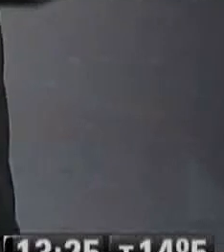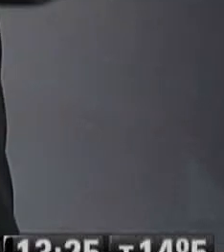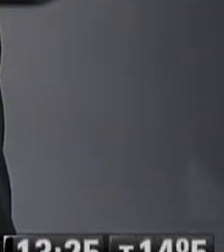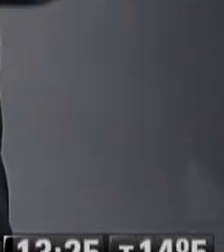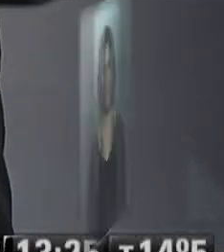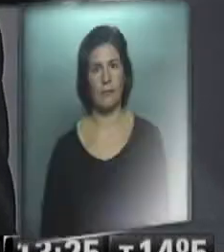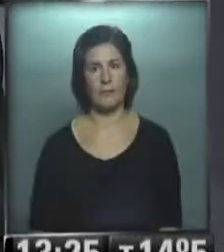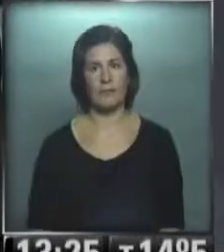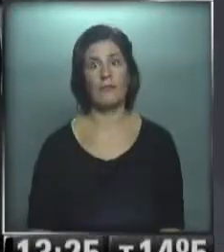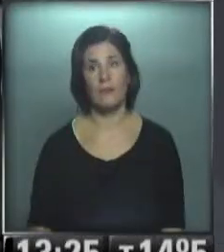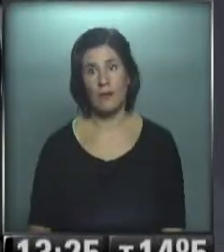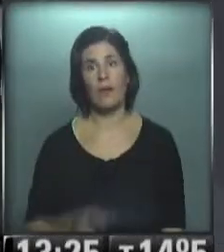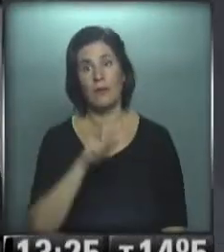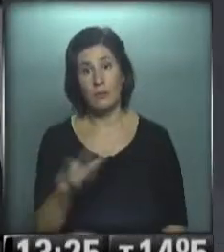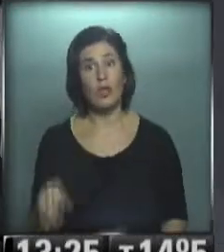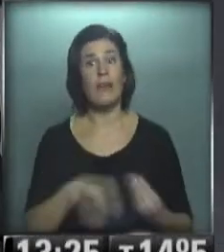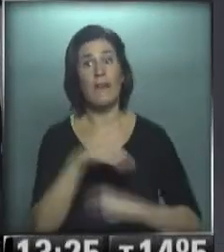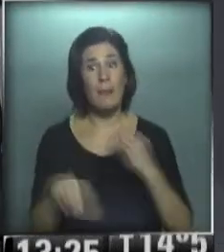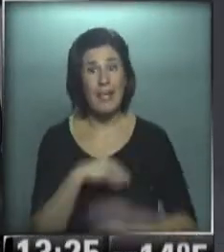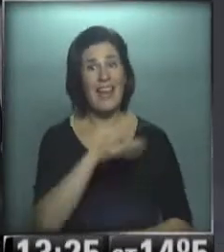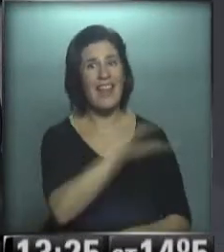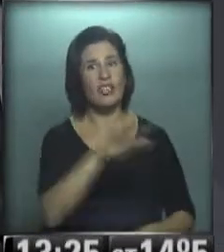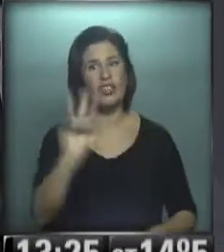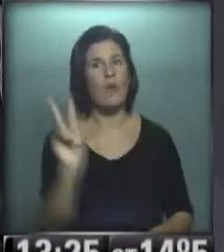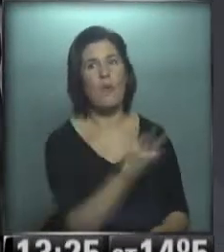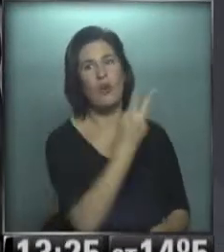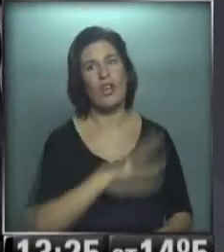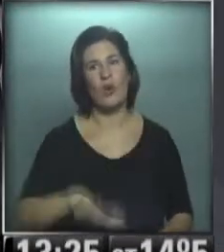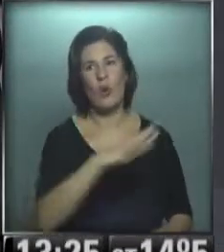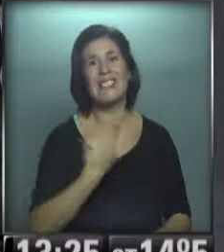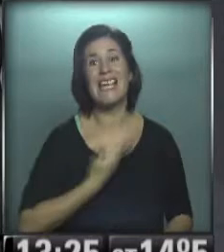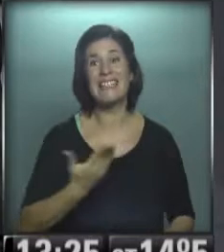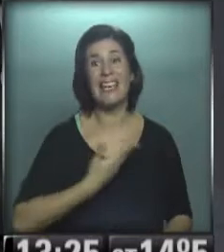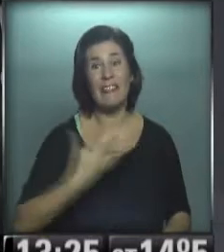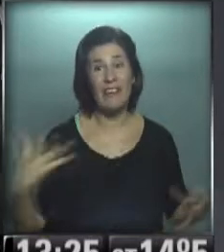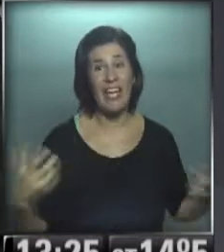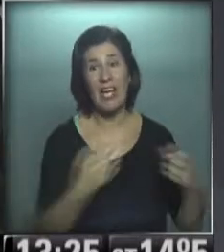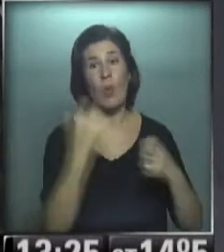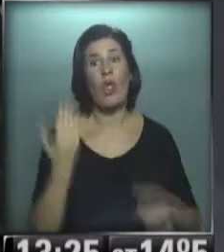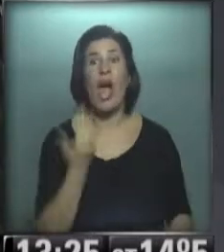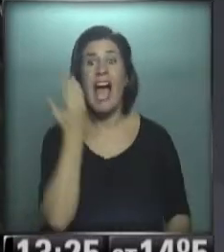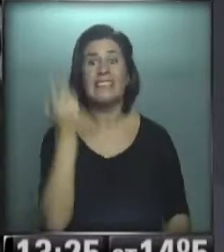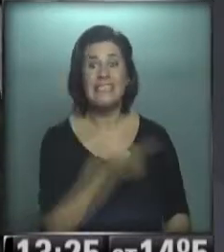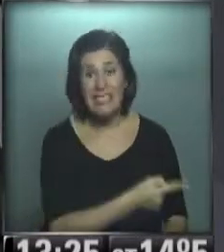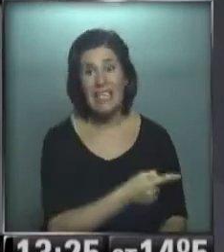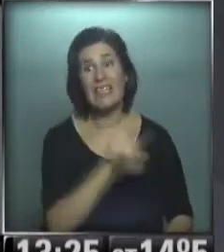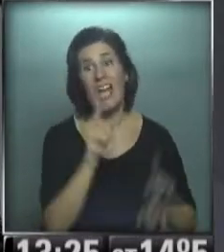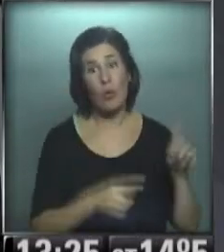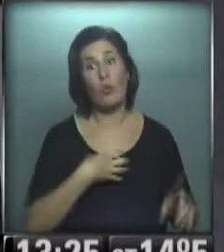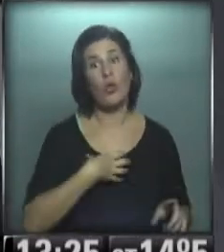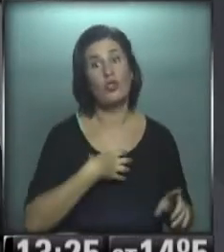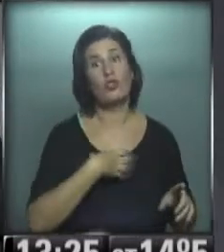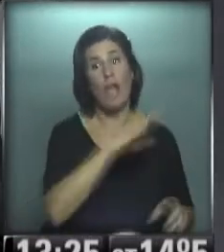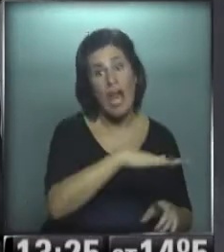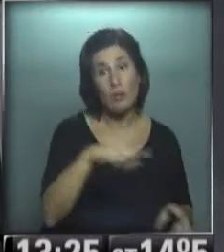los padres y familiares de las víctimas de la tragedia de santa fe donde murieron 12 personas entre ellos alumnos y docentes del colegio